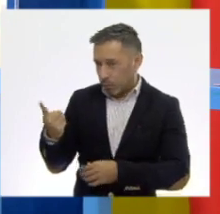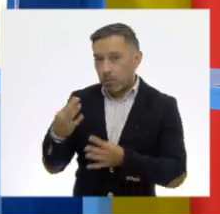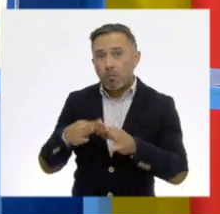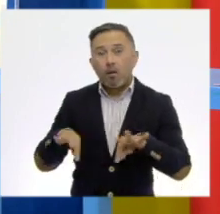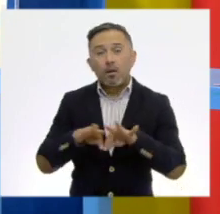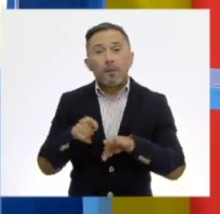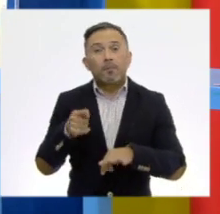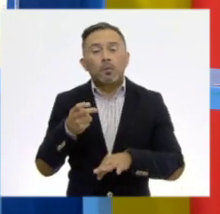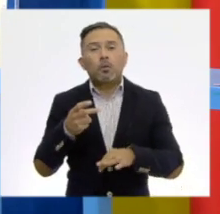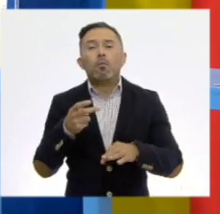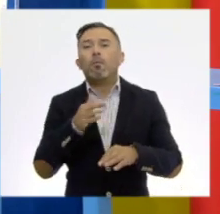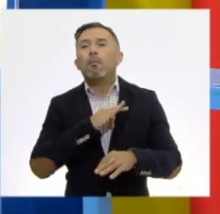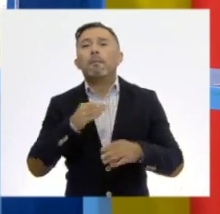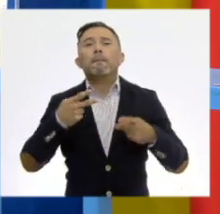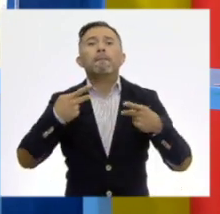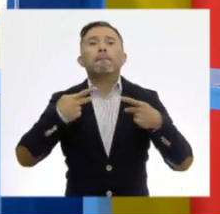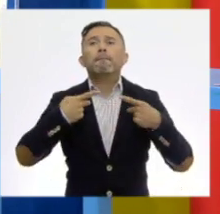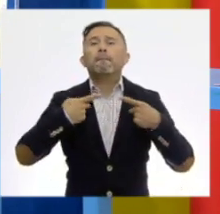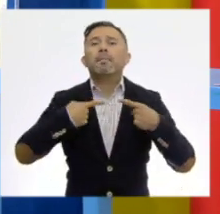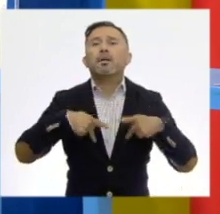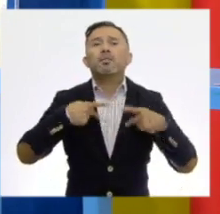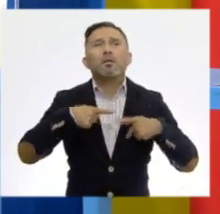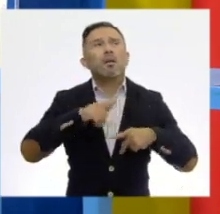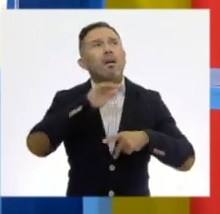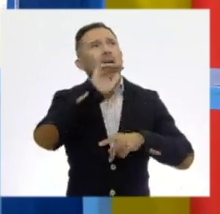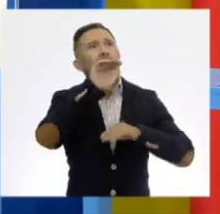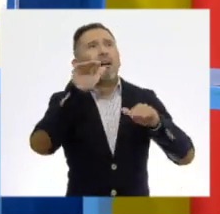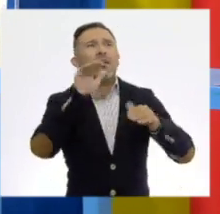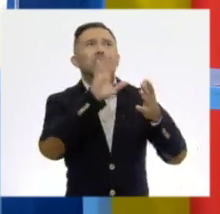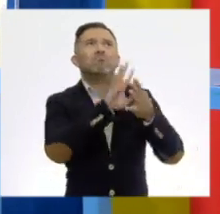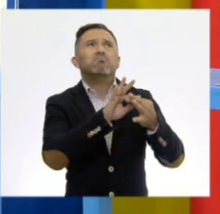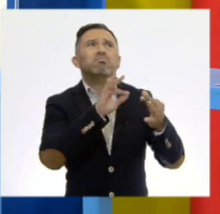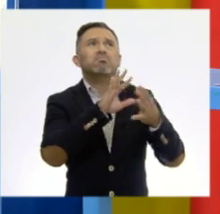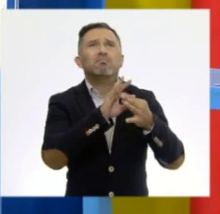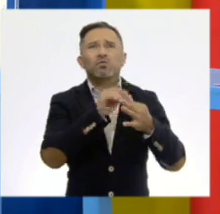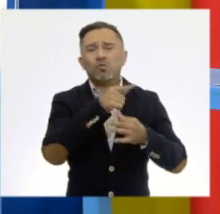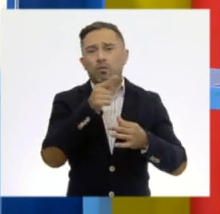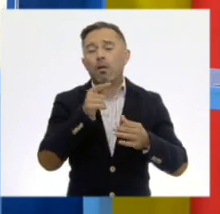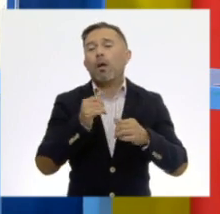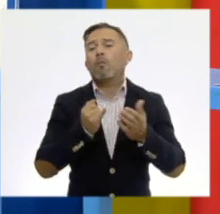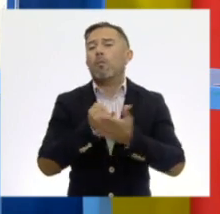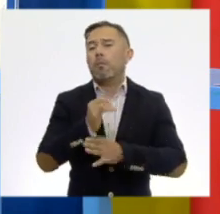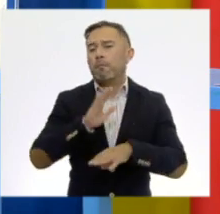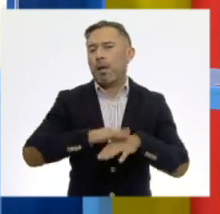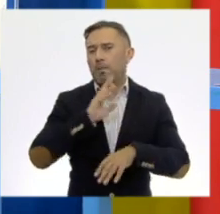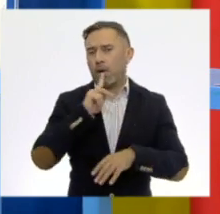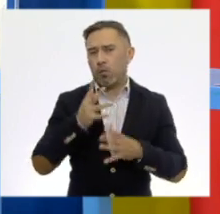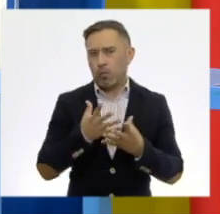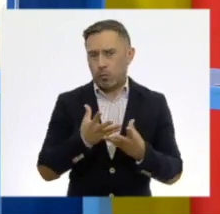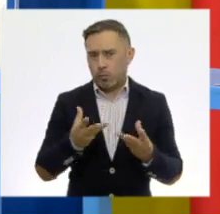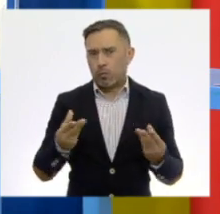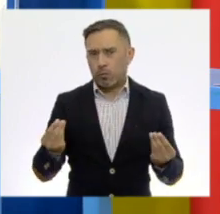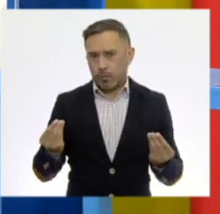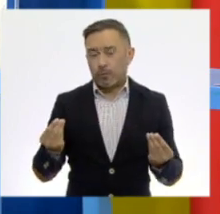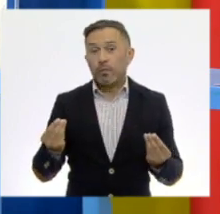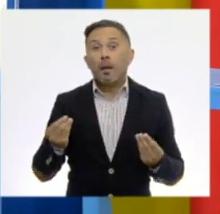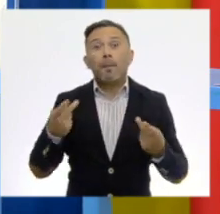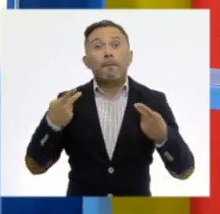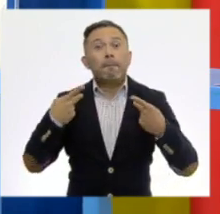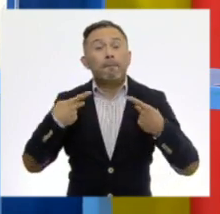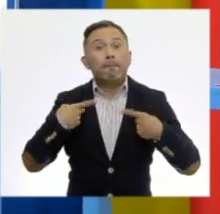Enterar a todas las personas es lo mejor que podemos hacer. Sin duda alguna, algo está pasando también en la persona que